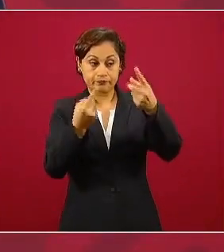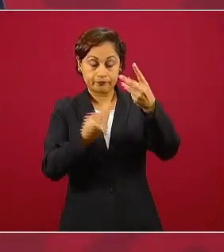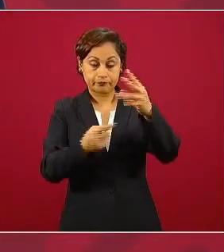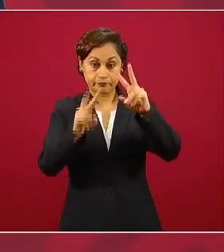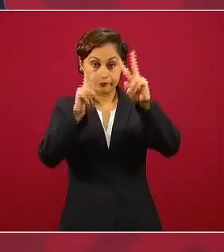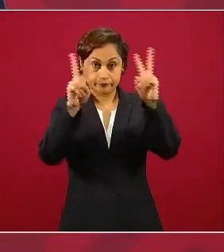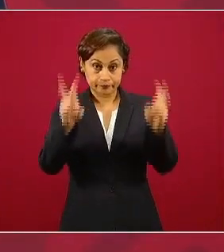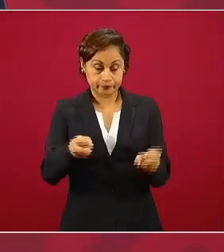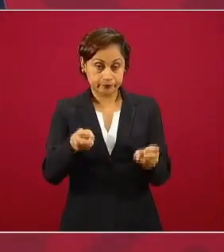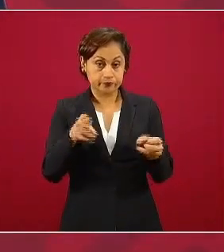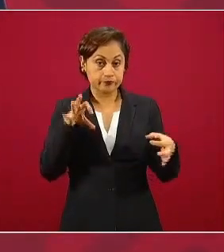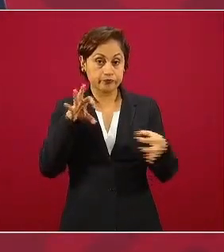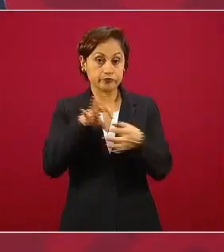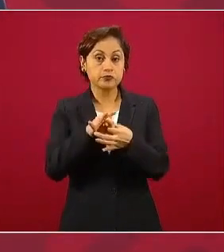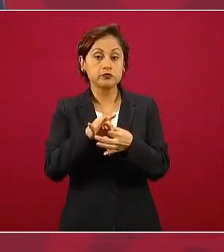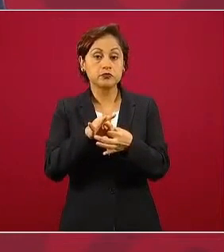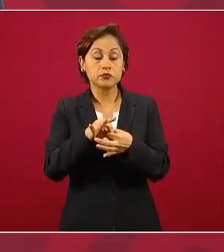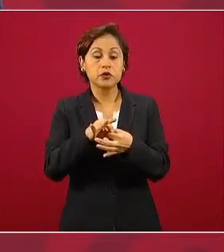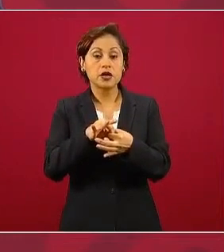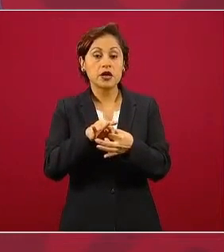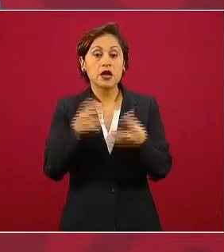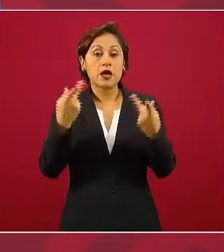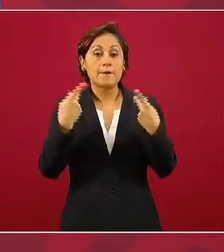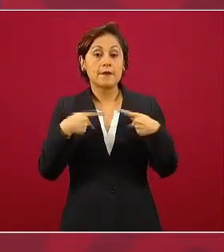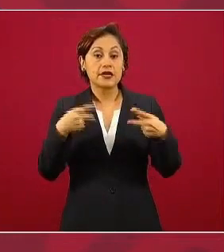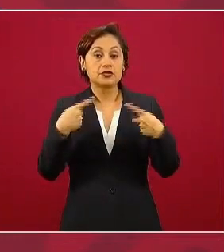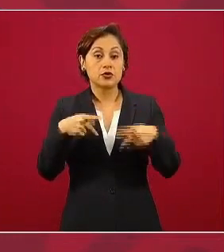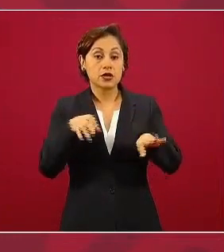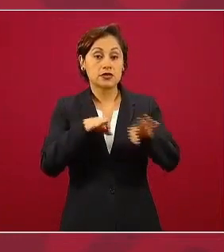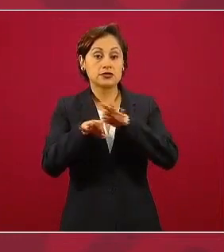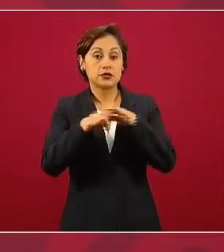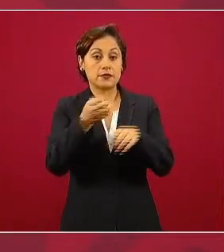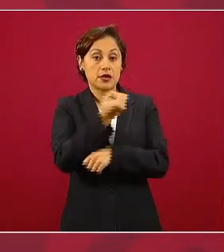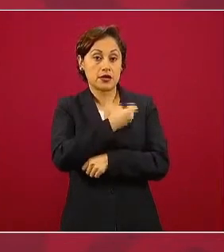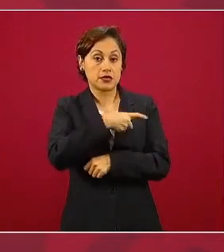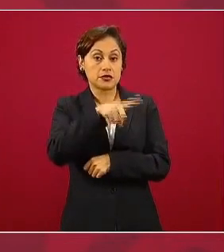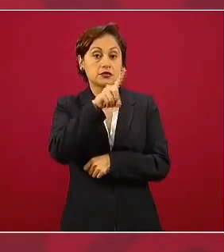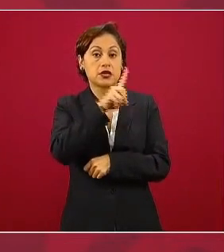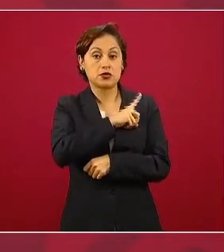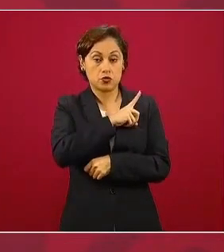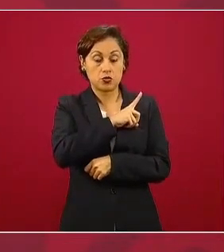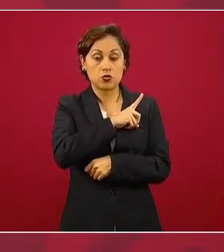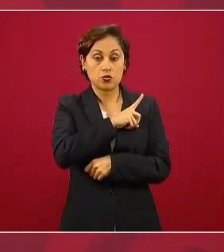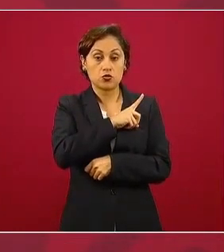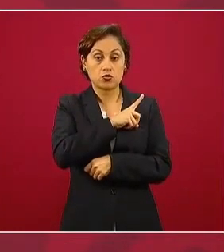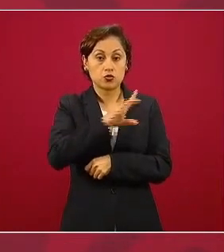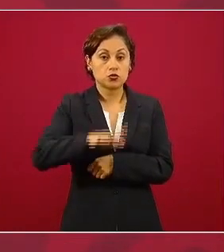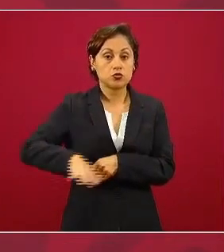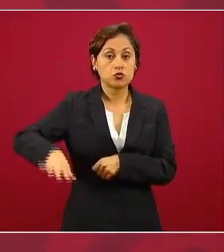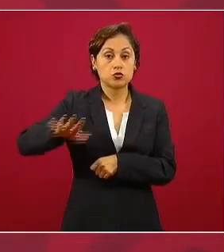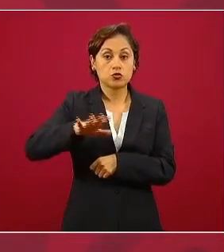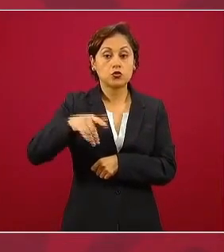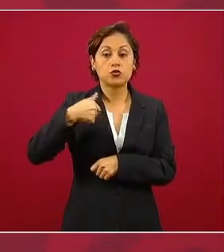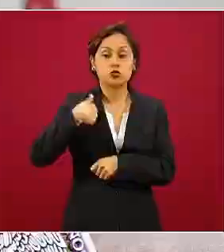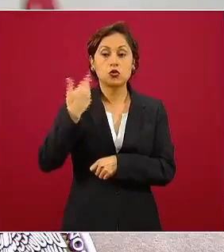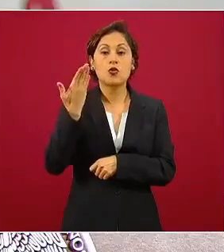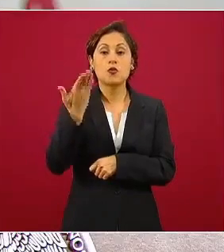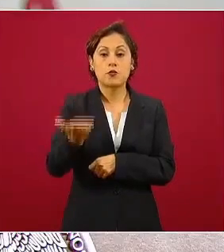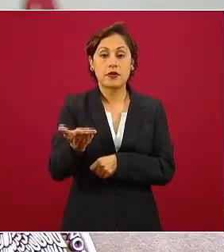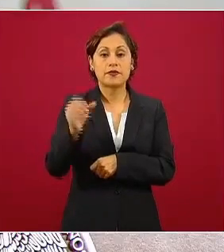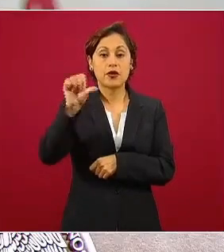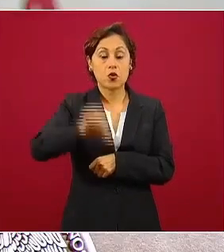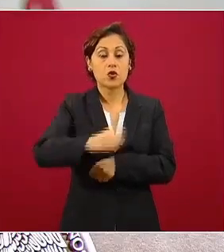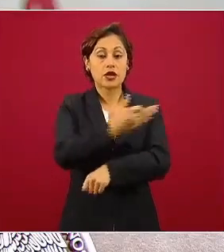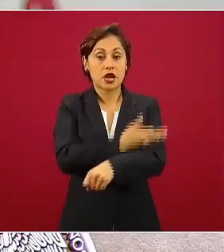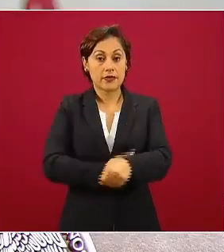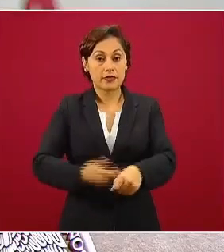los servidores públicos de salud. Les voy a pedir que hoy en la tarde te contesten. Yo